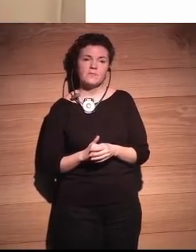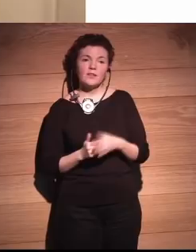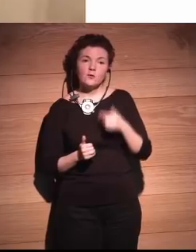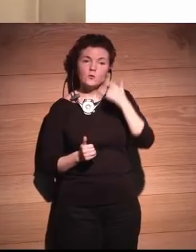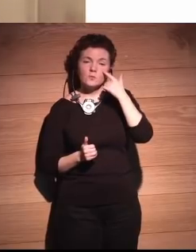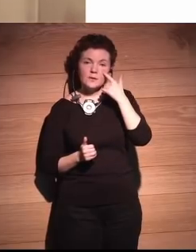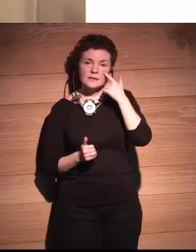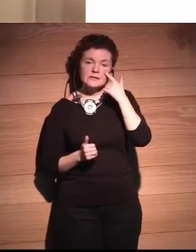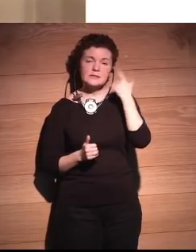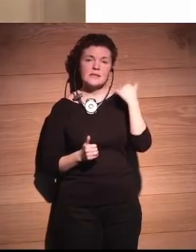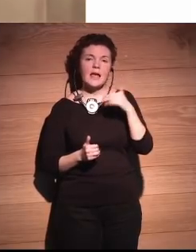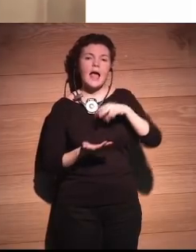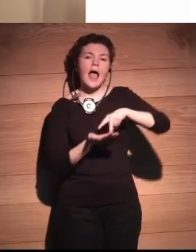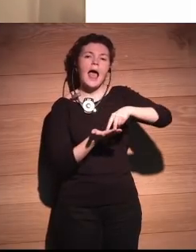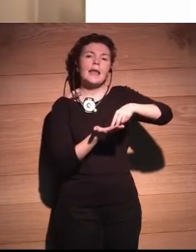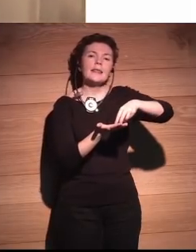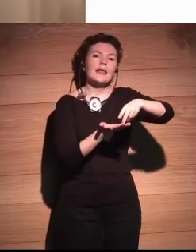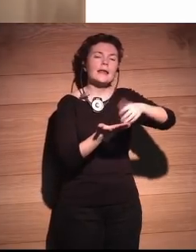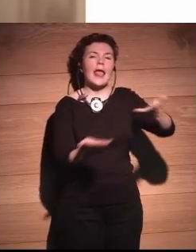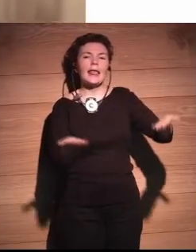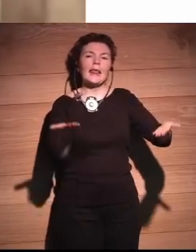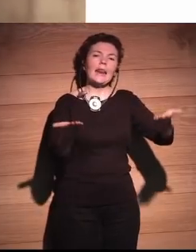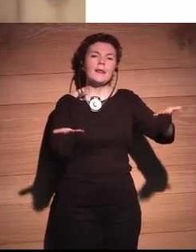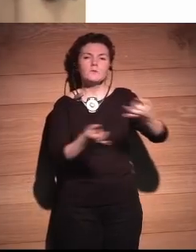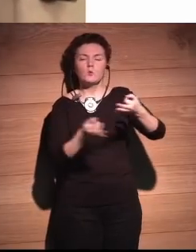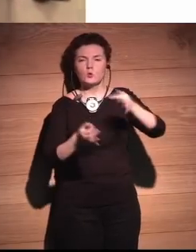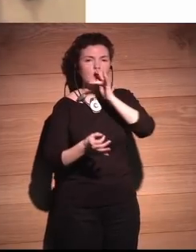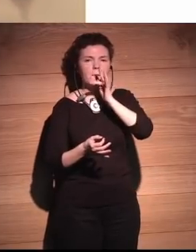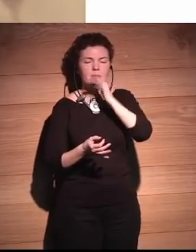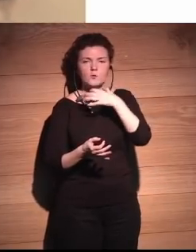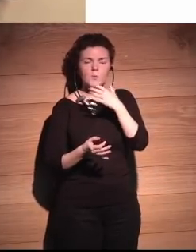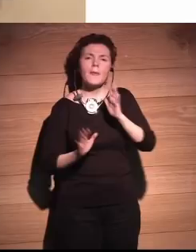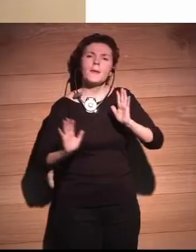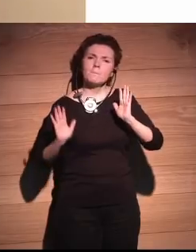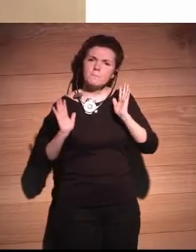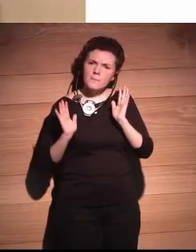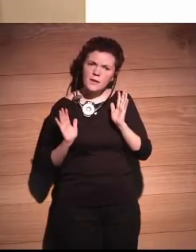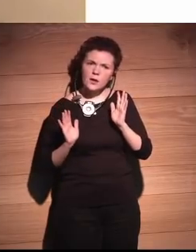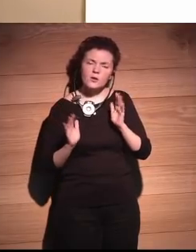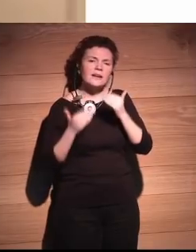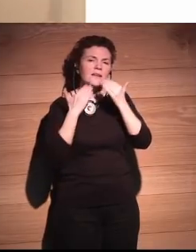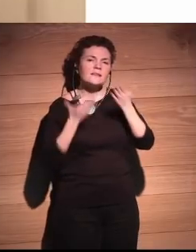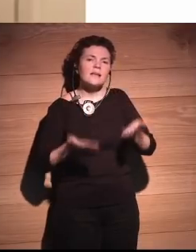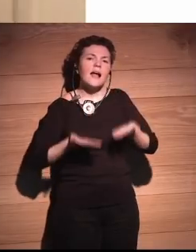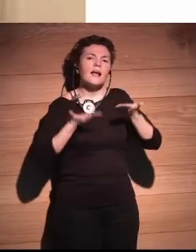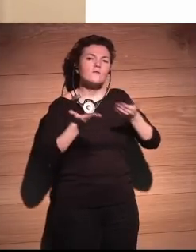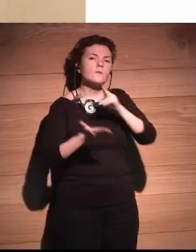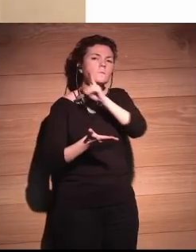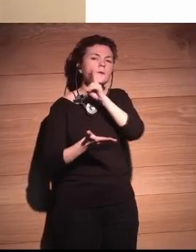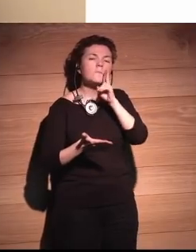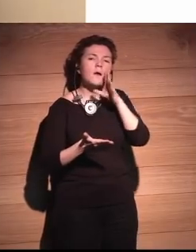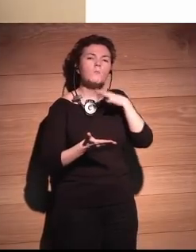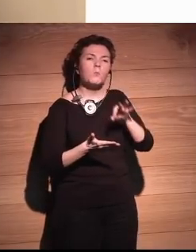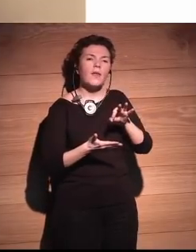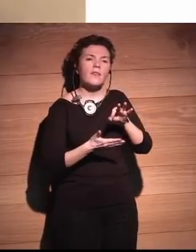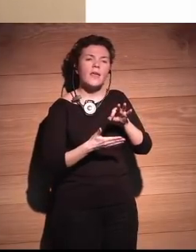vemos cómo, bueno, sigue sin poder mantener el equilibrio, evidentemente, pero sí que con ayuda de su madre pues puede